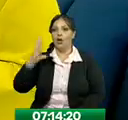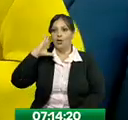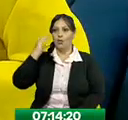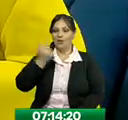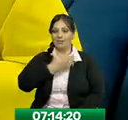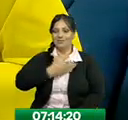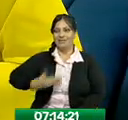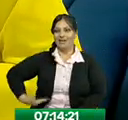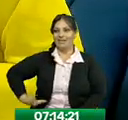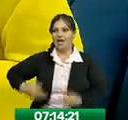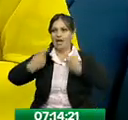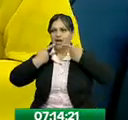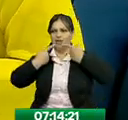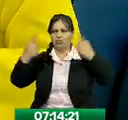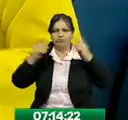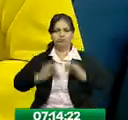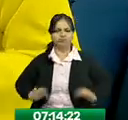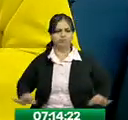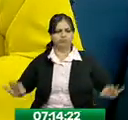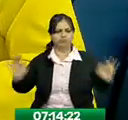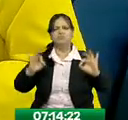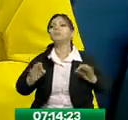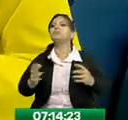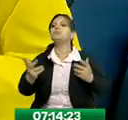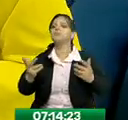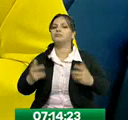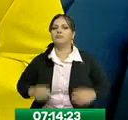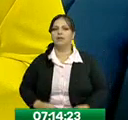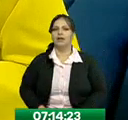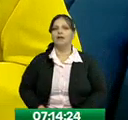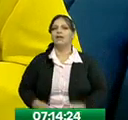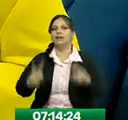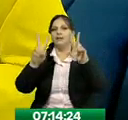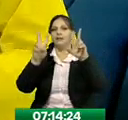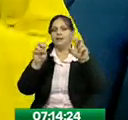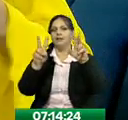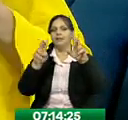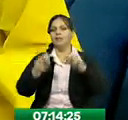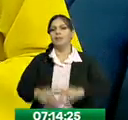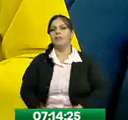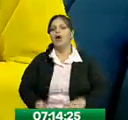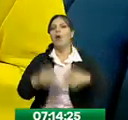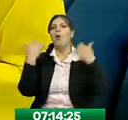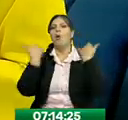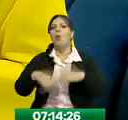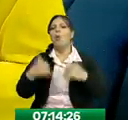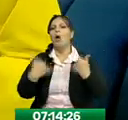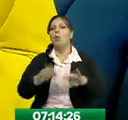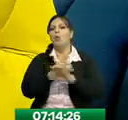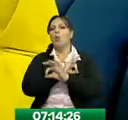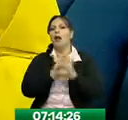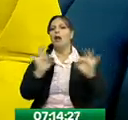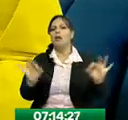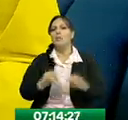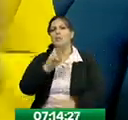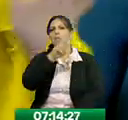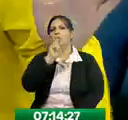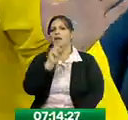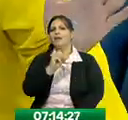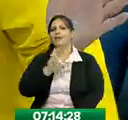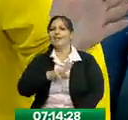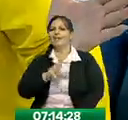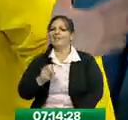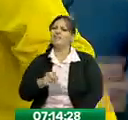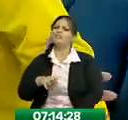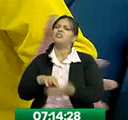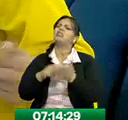hizo un anuncio muy importante. Juego Limpio 2030. ¿En qué consiste? ¿Cuál es el propósito, más allá